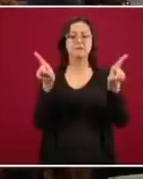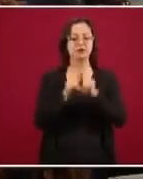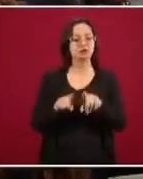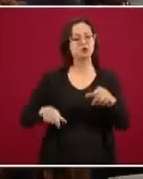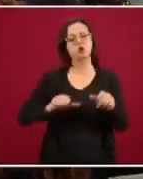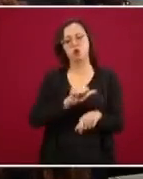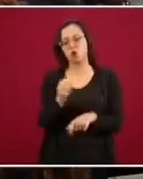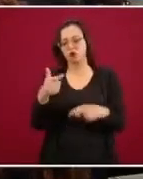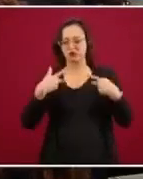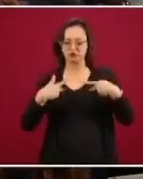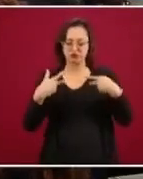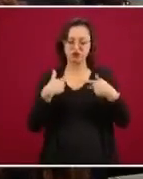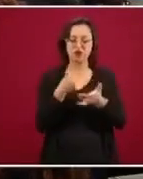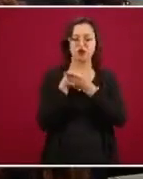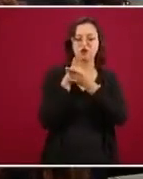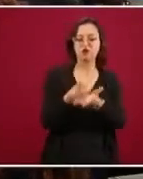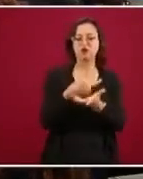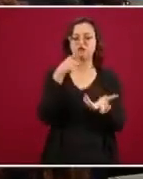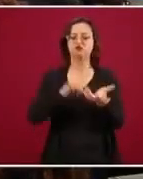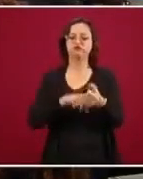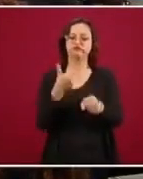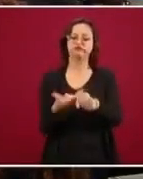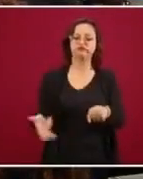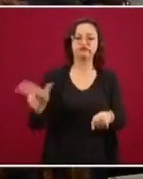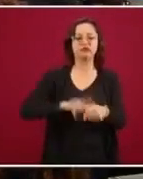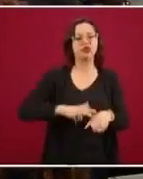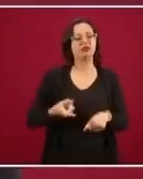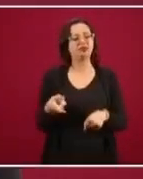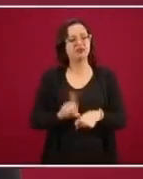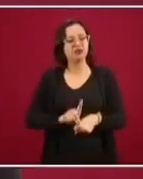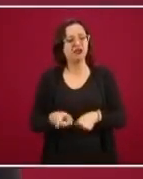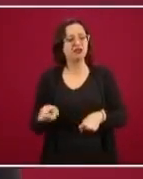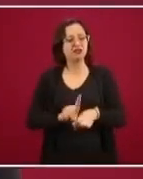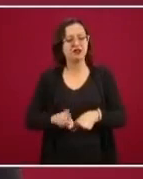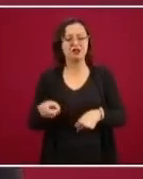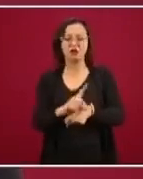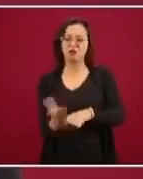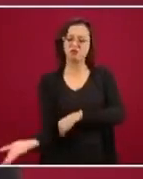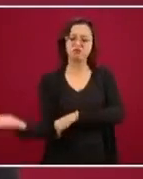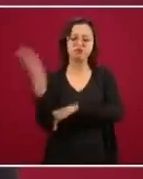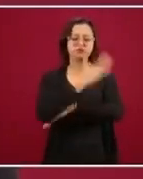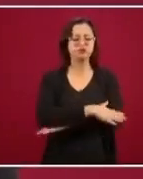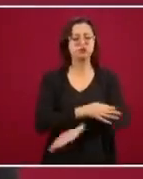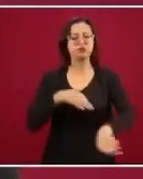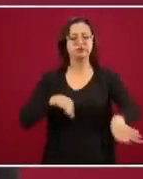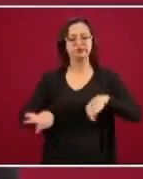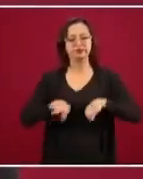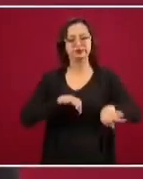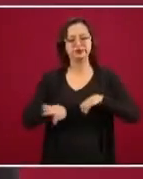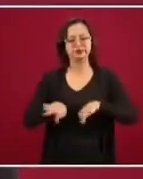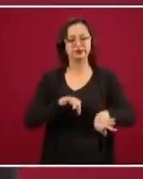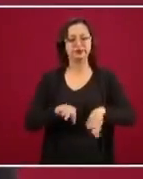colaboradores sanitarios que diariamente ya todo ahora laboran en nuestros hospitales